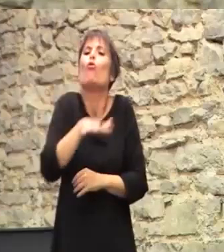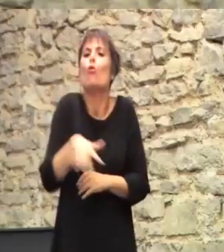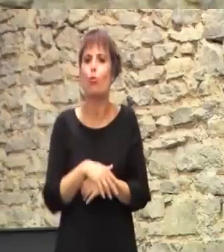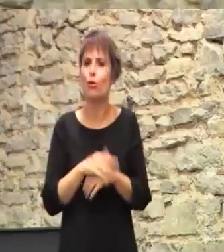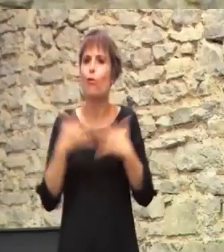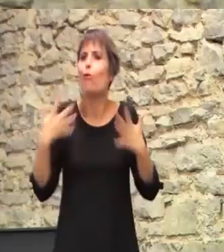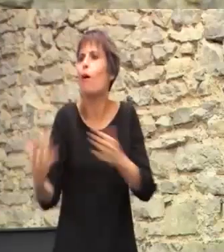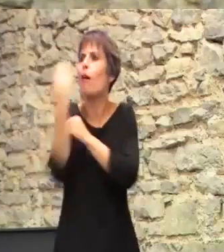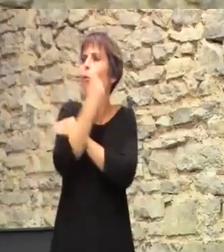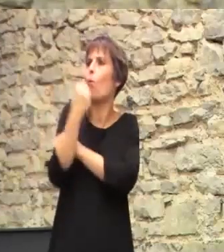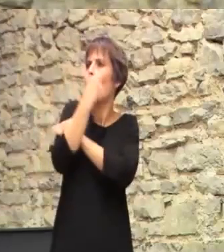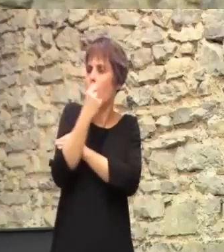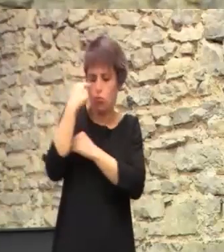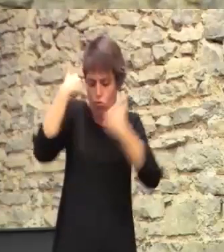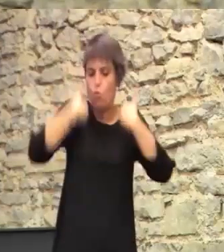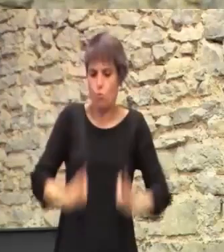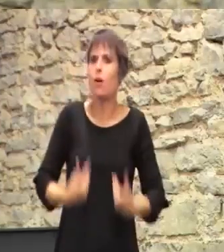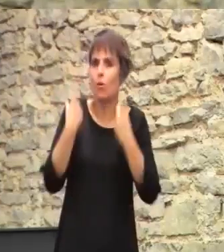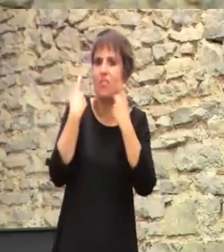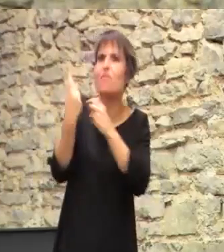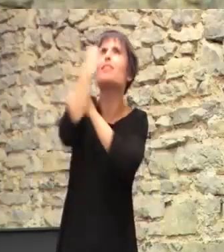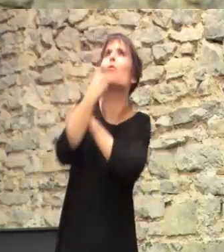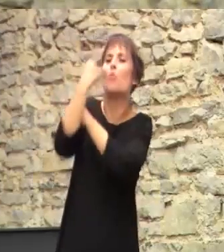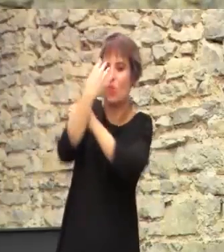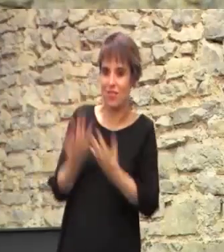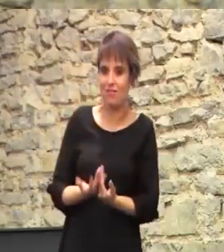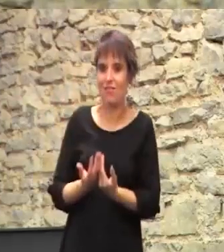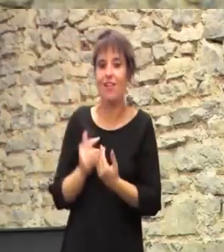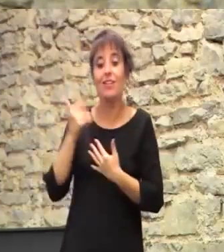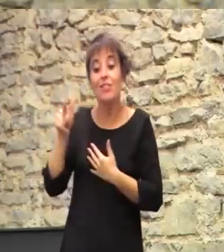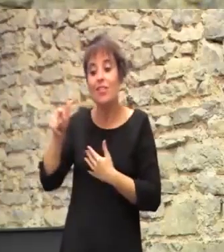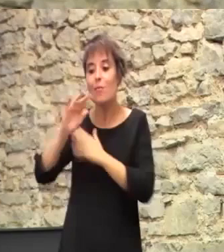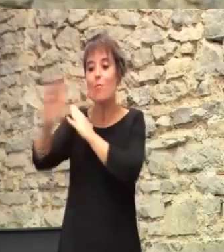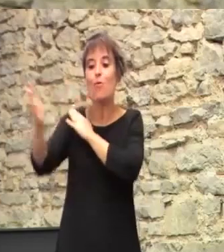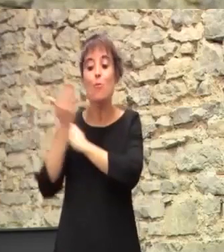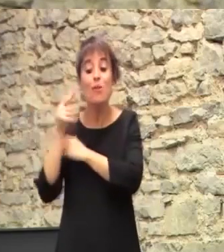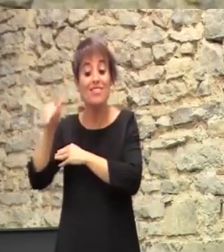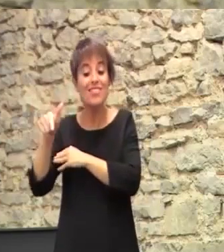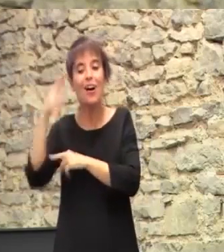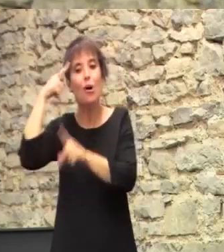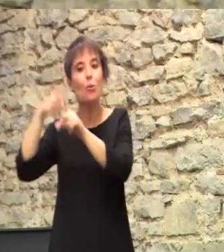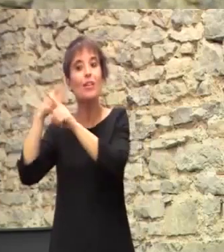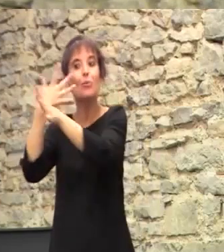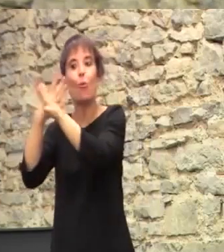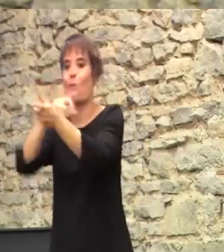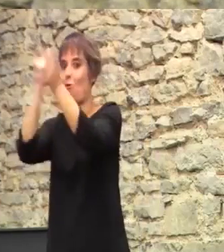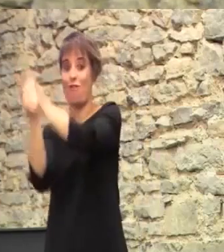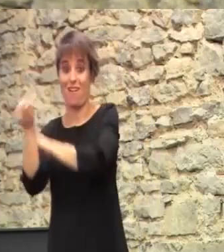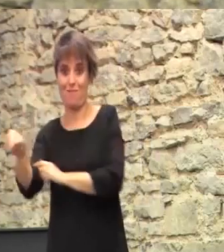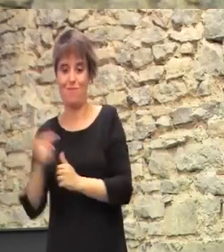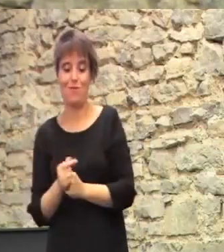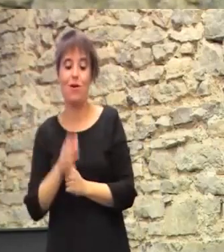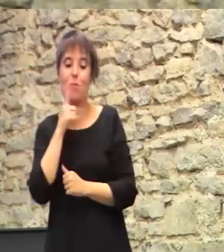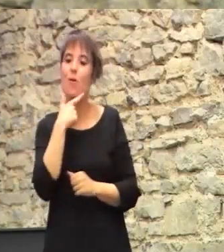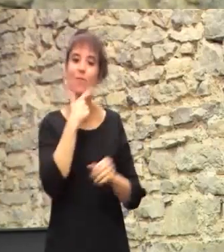o no somos seres humanos que también entre entonces esta propuesta cambia radicalmente el juego y es interesante por eso porque